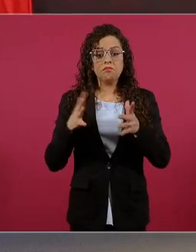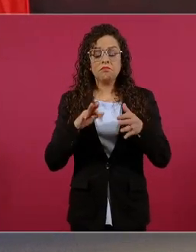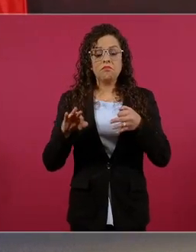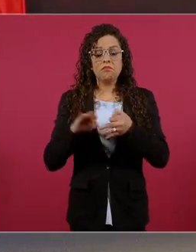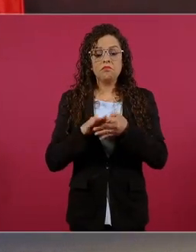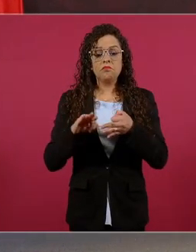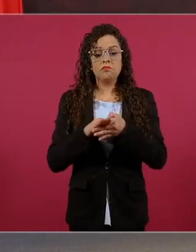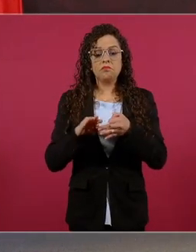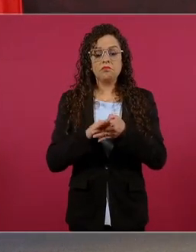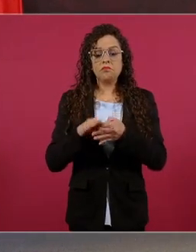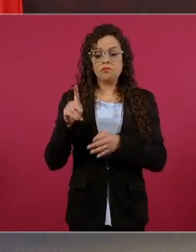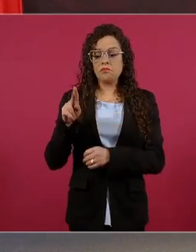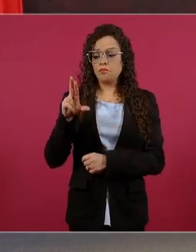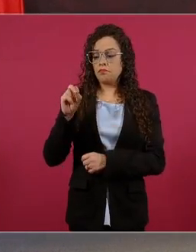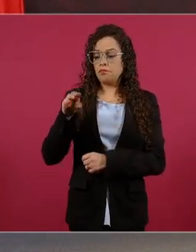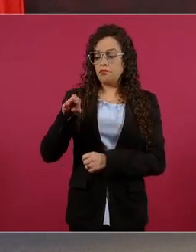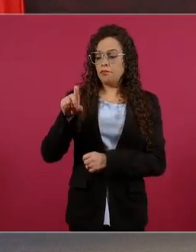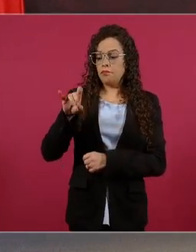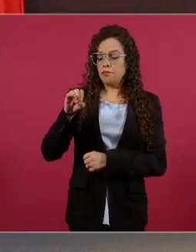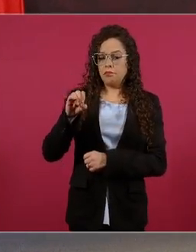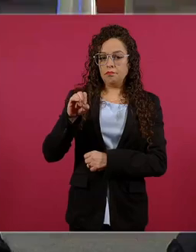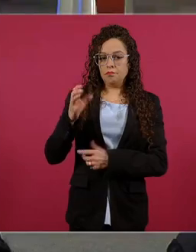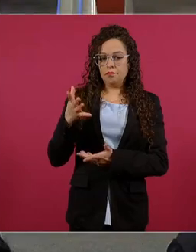159 días.